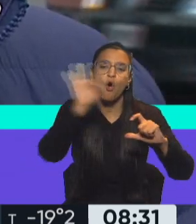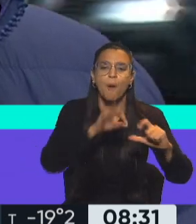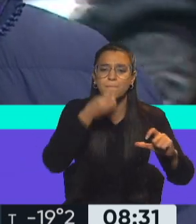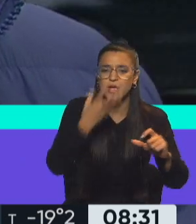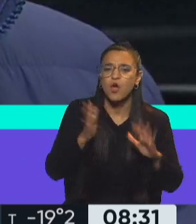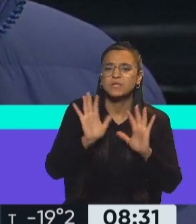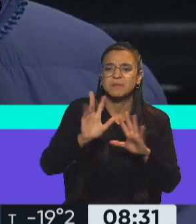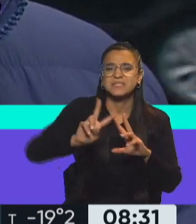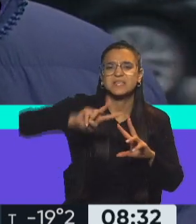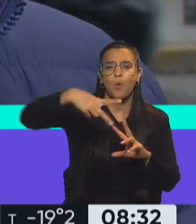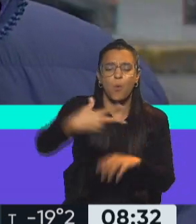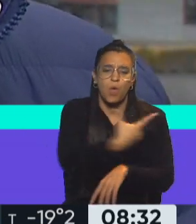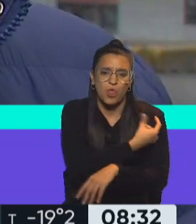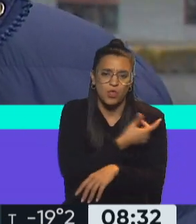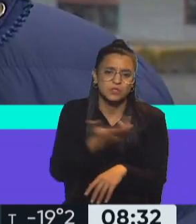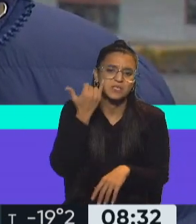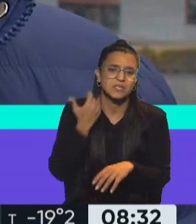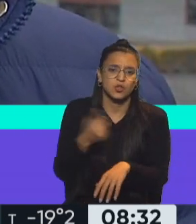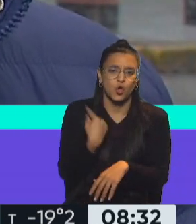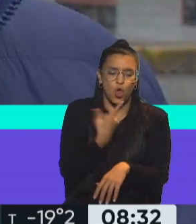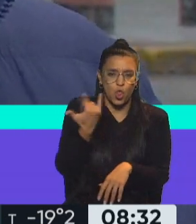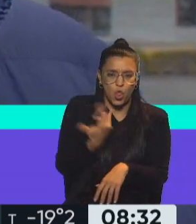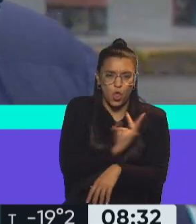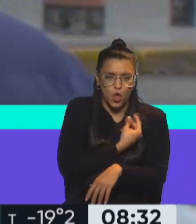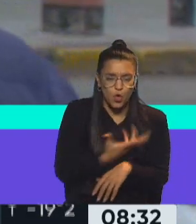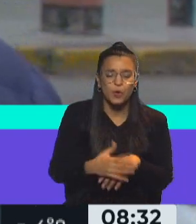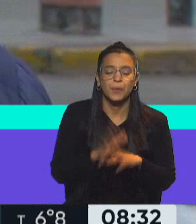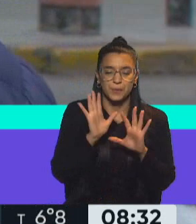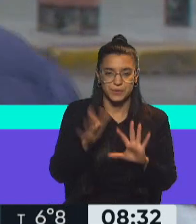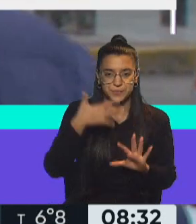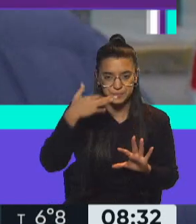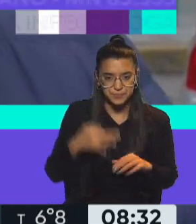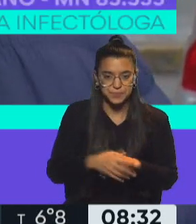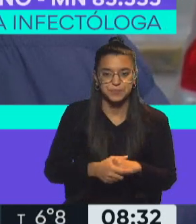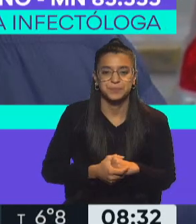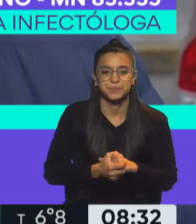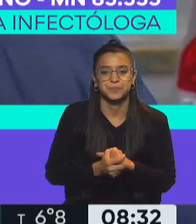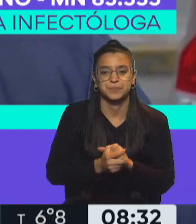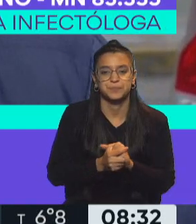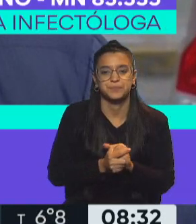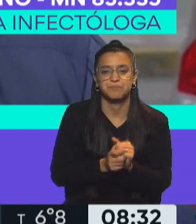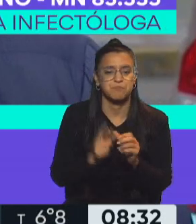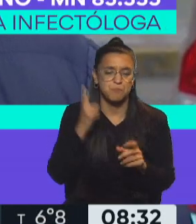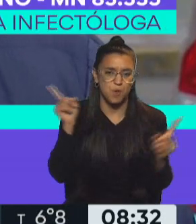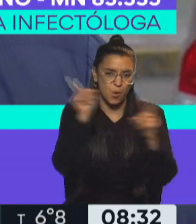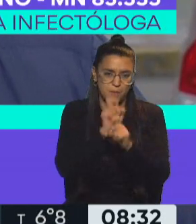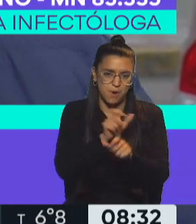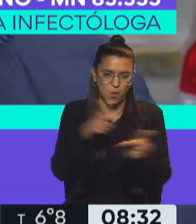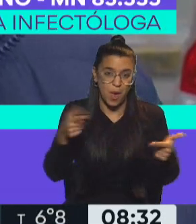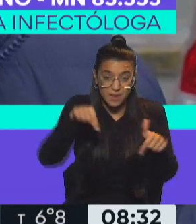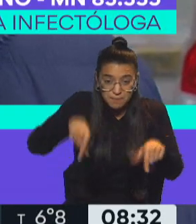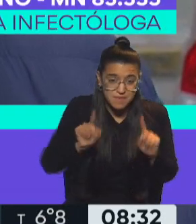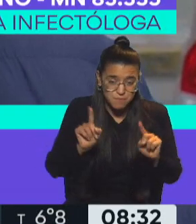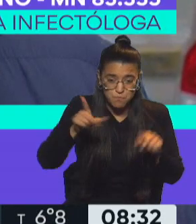a la segunda dosis de la primera dosis que ya todo tenemos aplicada? Bueno, en realidad no hay inconveniente en hacer